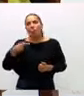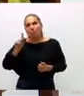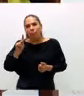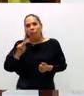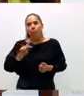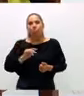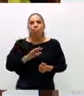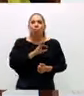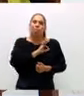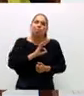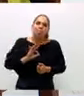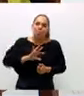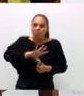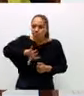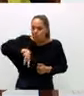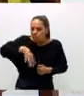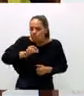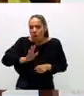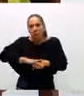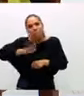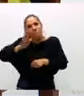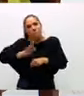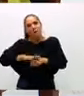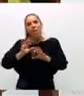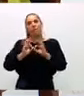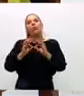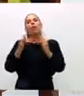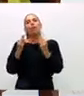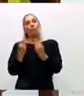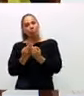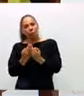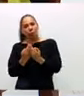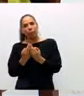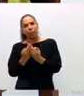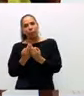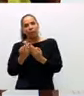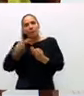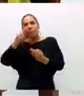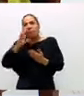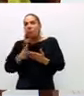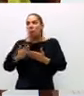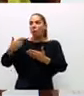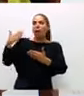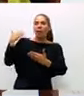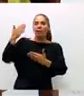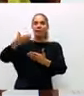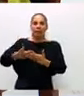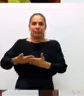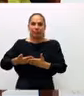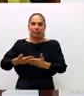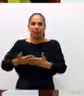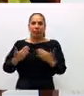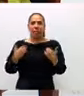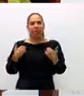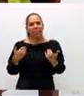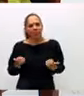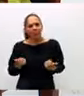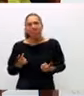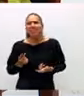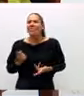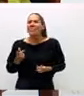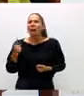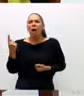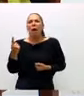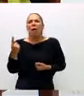de apoyo. No, tenemos que entender bien cuáles son las causas, qué es lo que está detonando el conflicto y qué